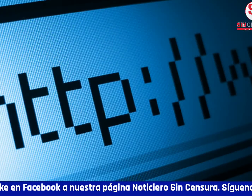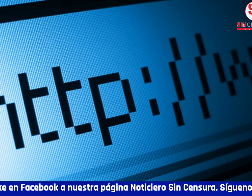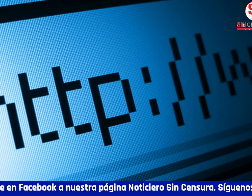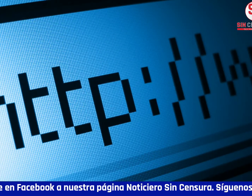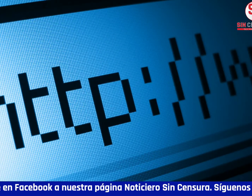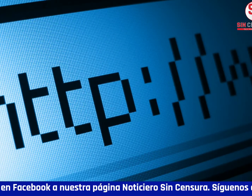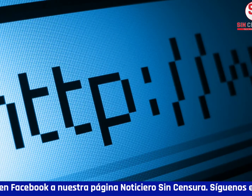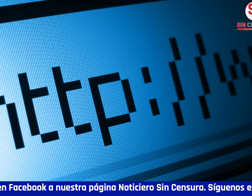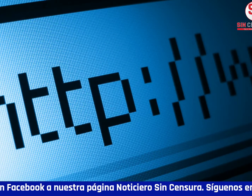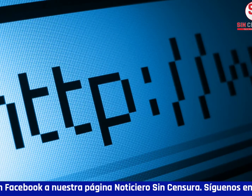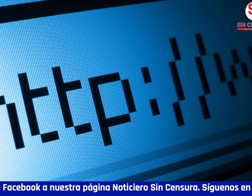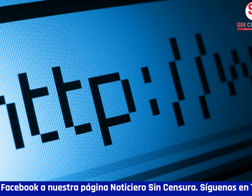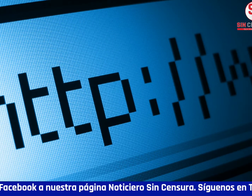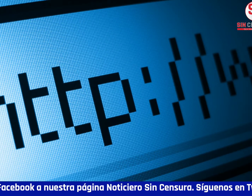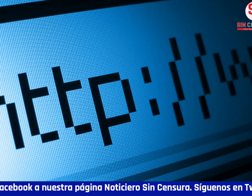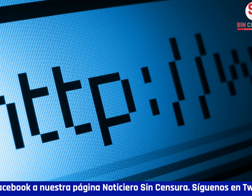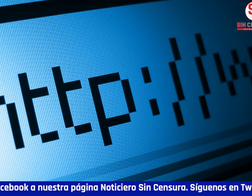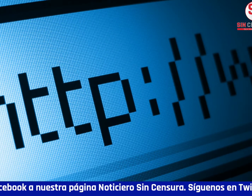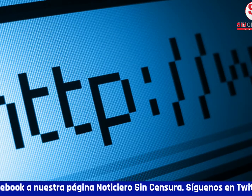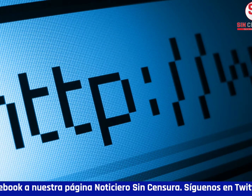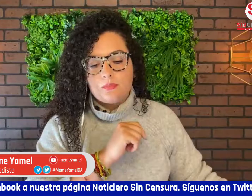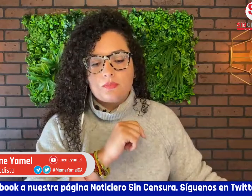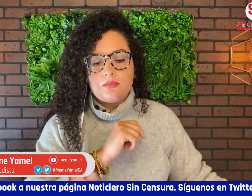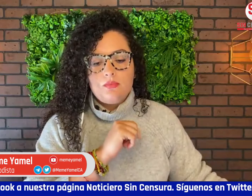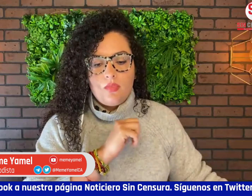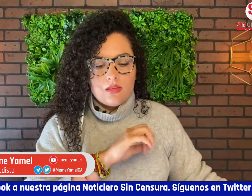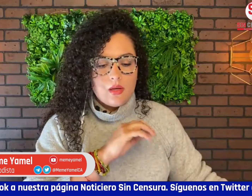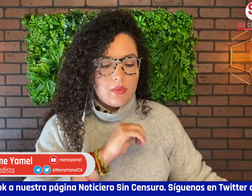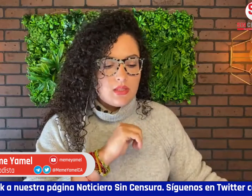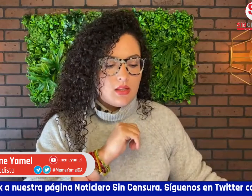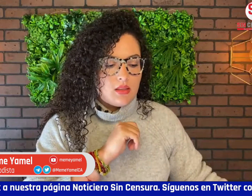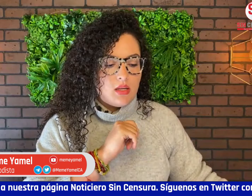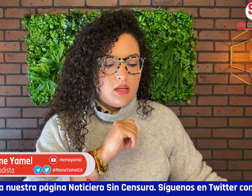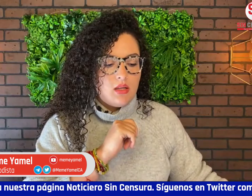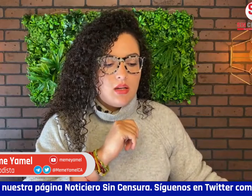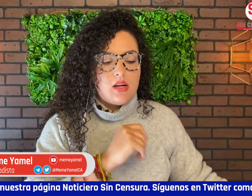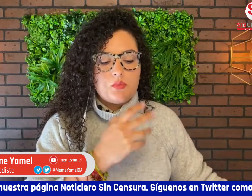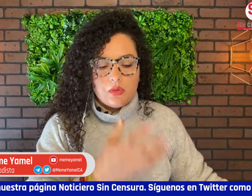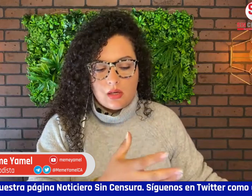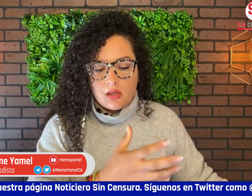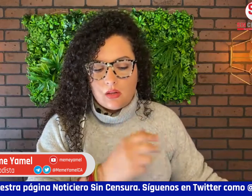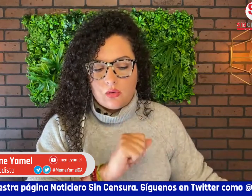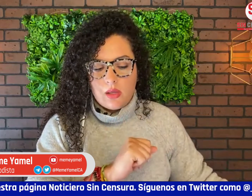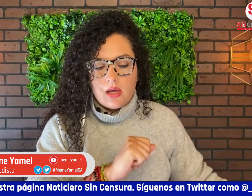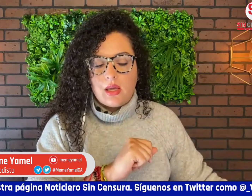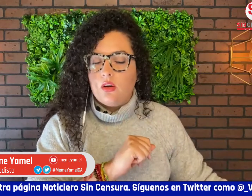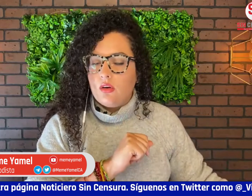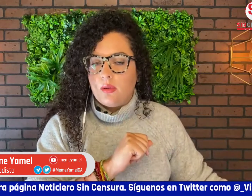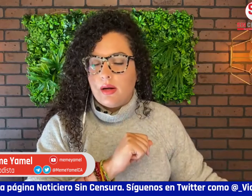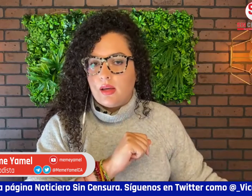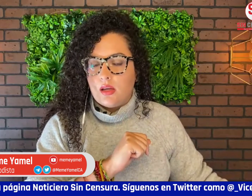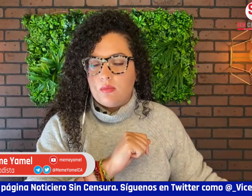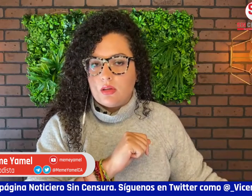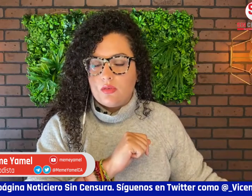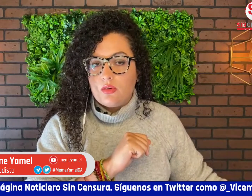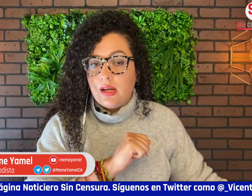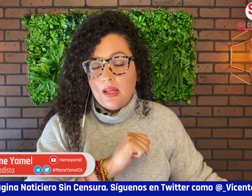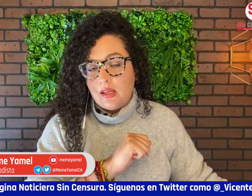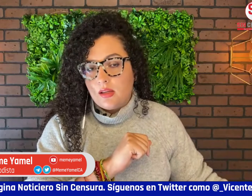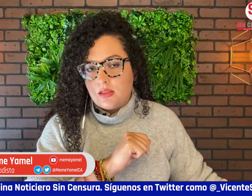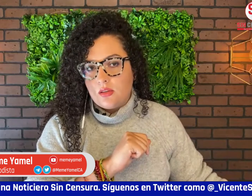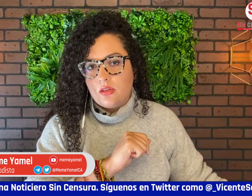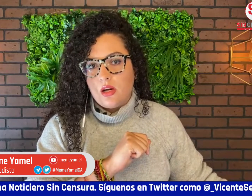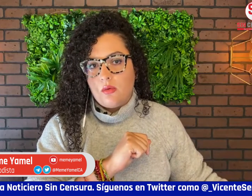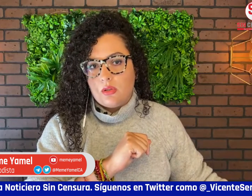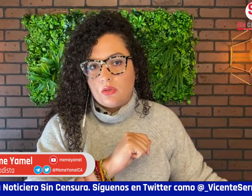mira, eso no lo sabía. Por eso es que el presidente le responda a Ricardo Sevilla que no le van a quitar el micrófono